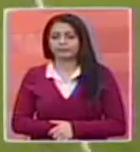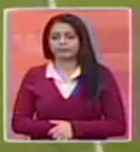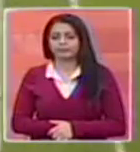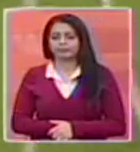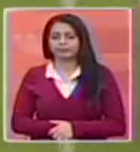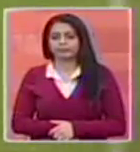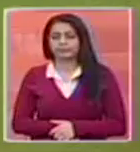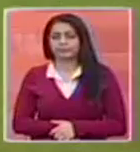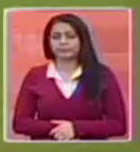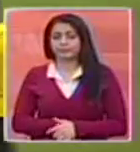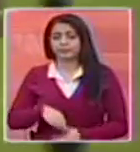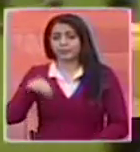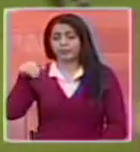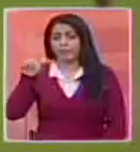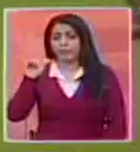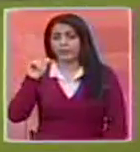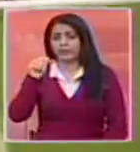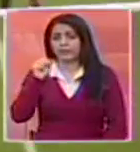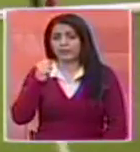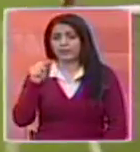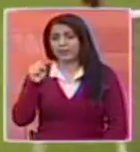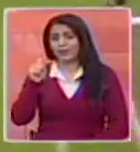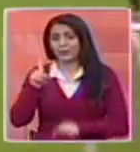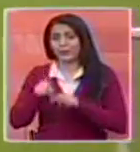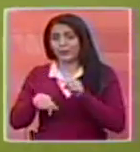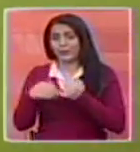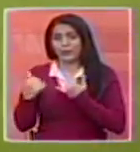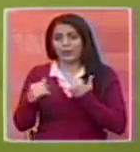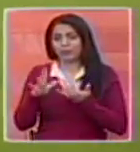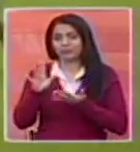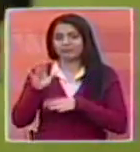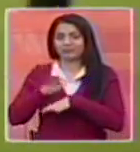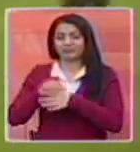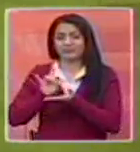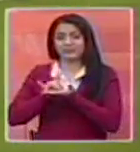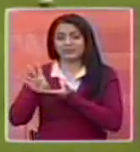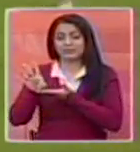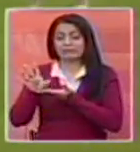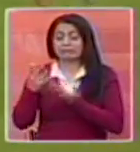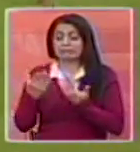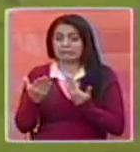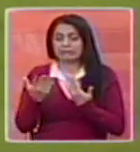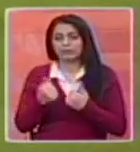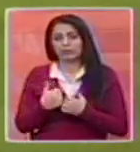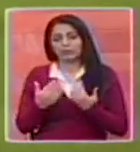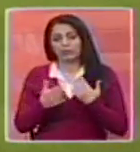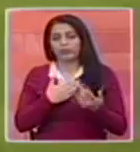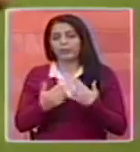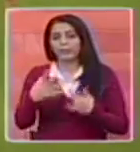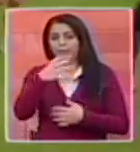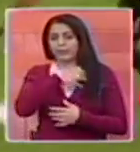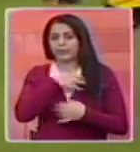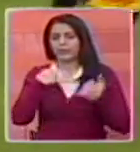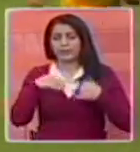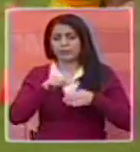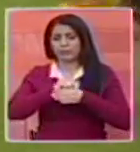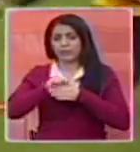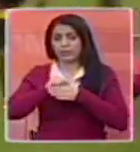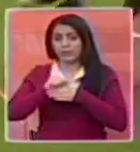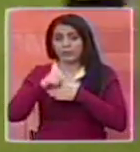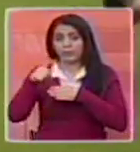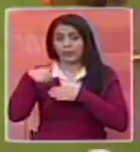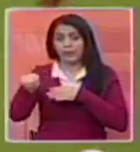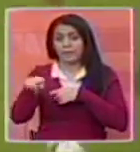Con la ausencia de Matías Oyola por expulsión, Barcelona ya empezó a prepararse para su duelo ante el Delfín por la séptima fecha del campeonato